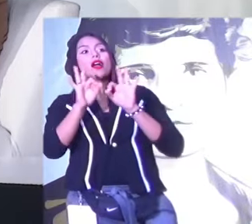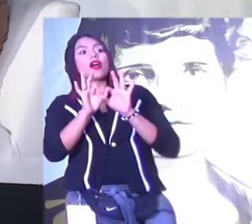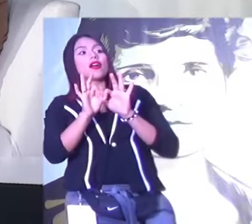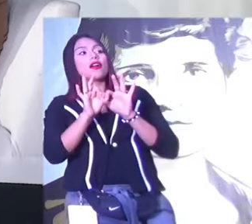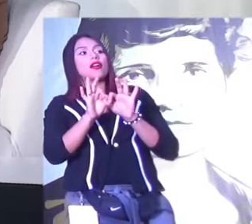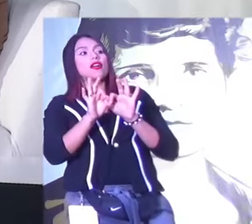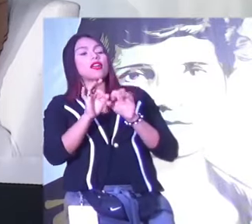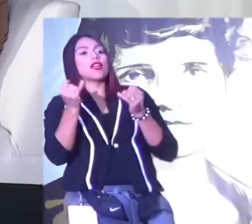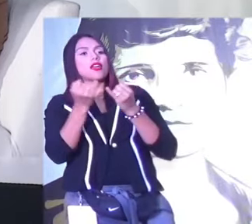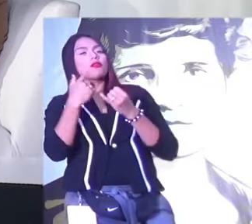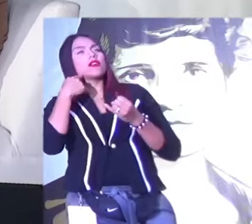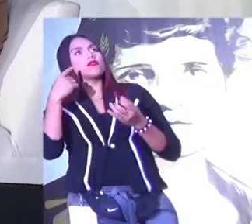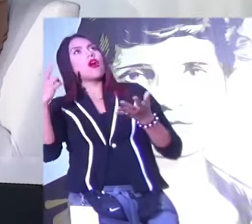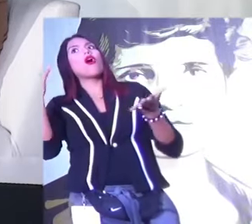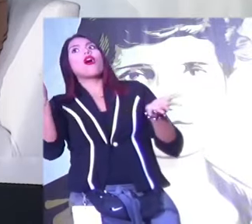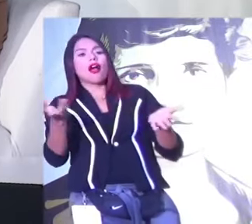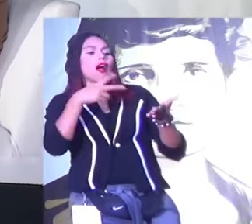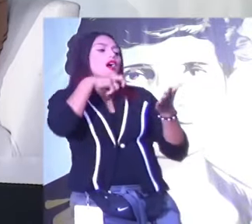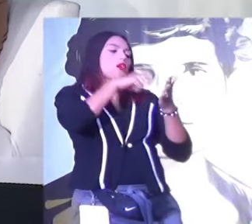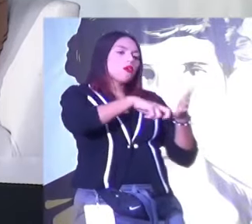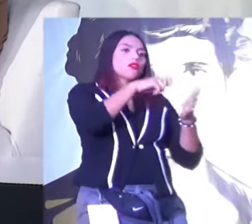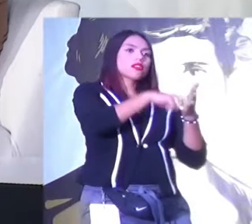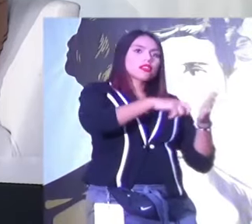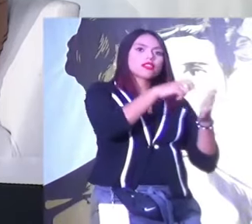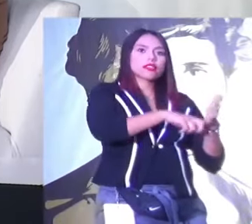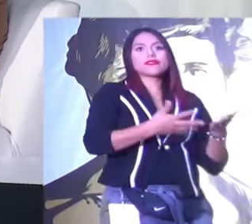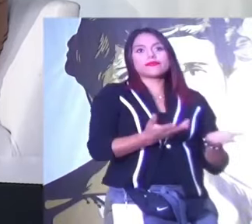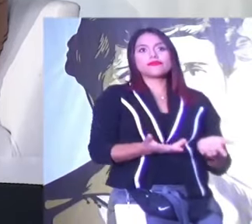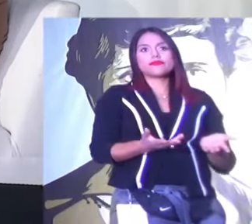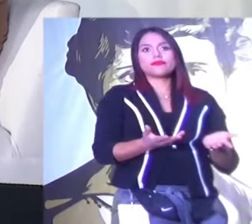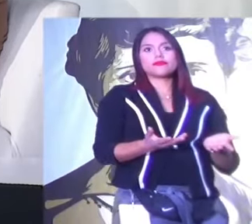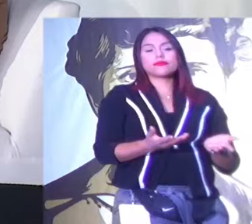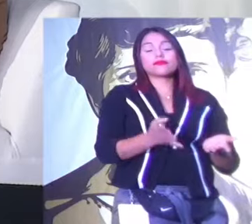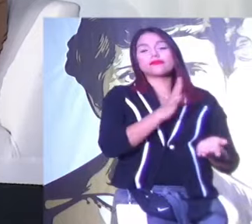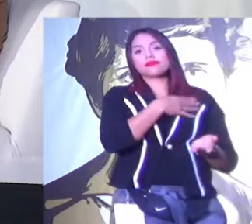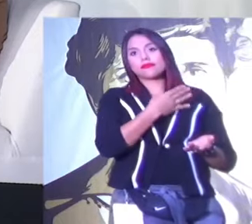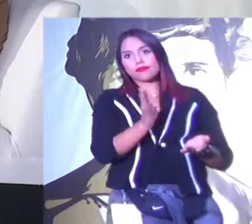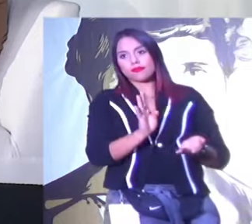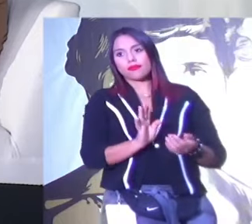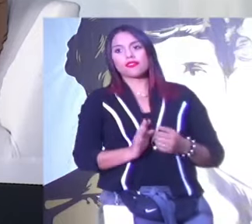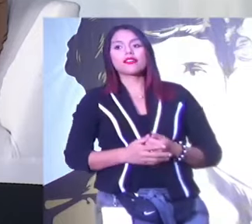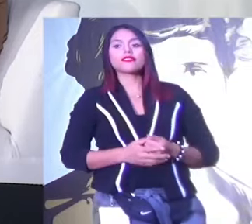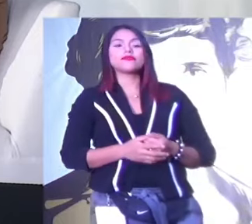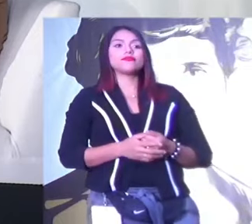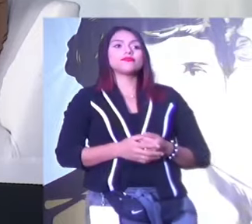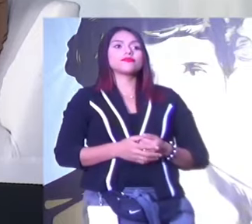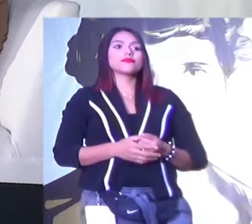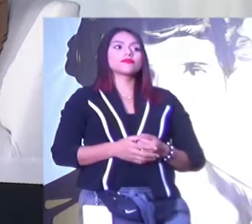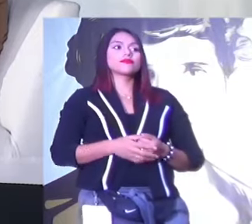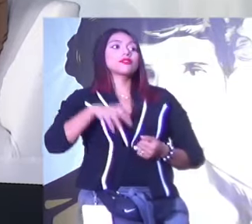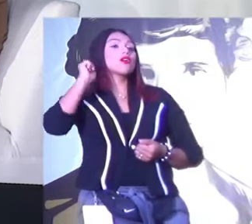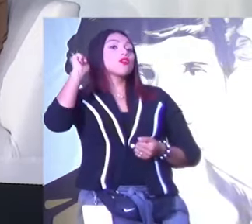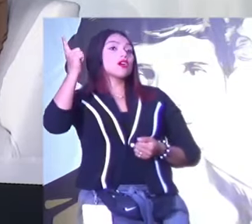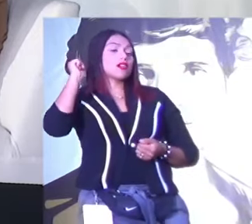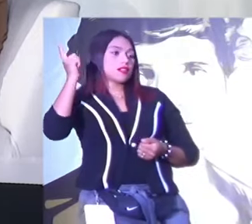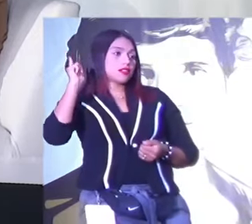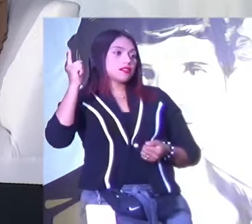hago muchas correcciones y muchos cambios, ¿no? Entonces, pues bueno, yo ojalá